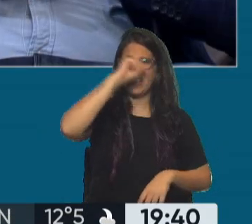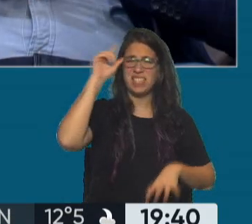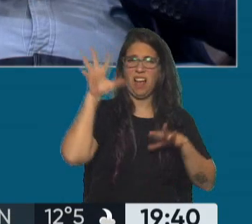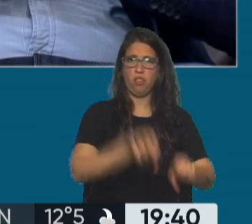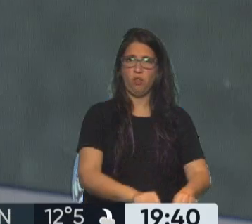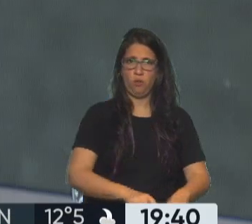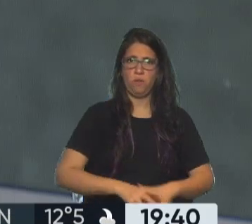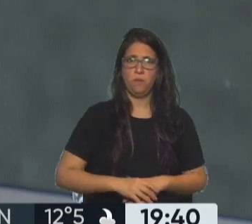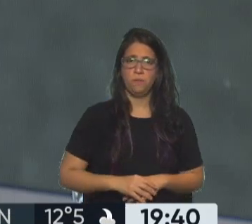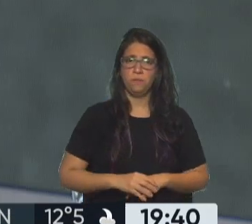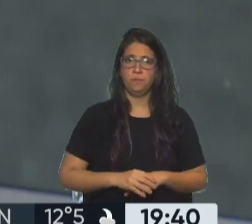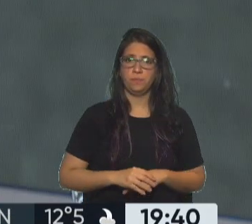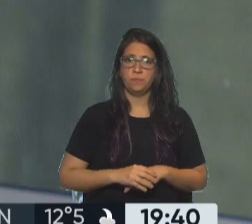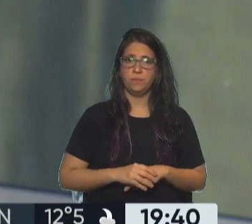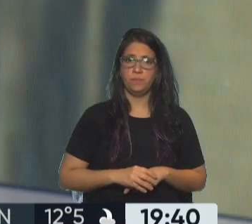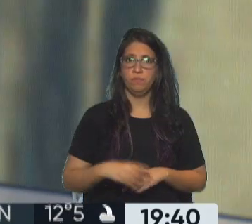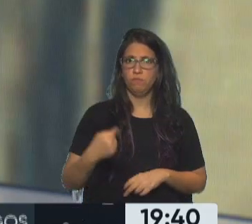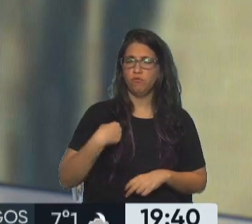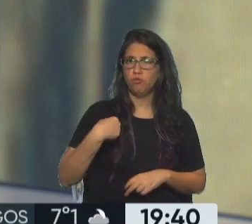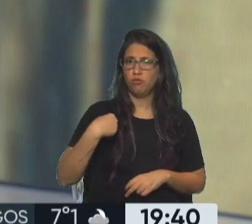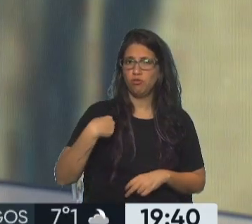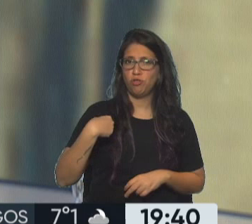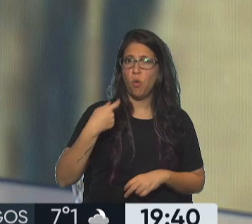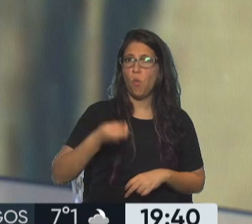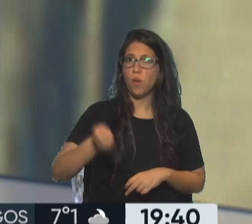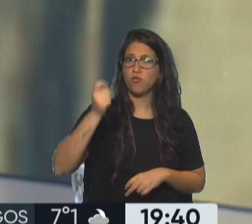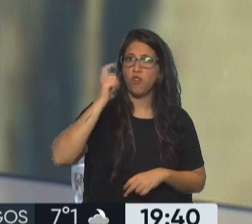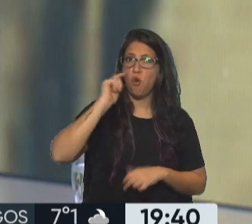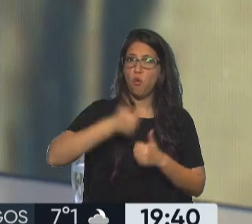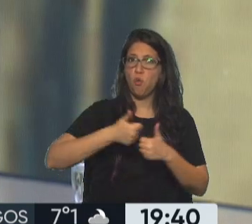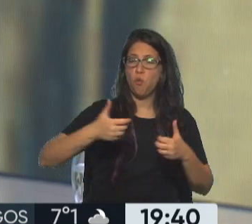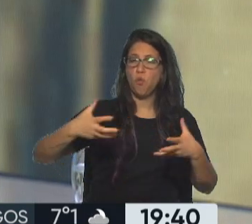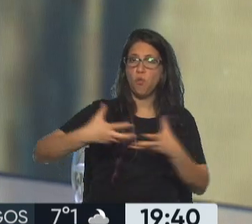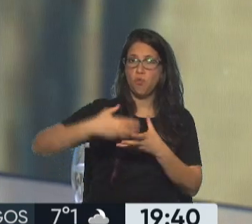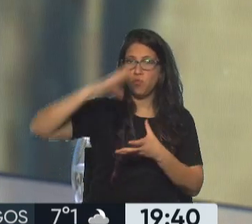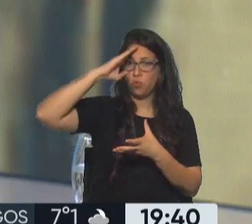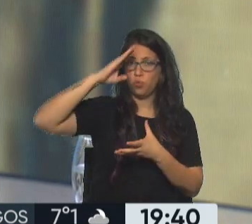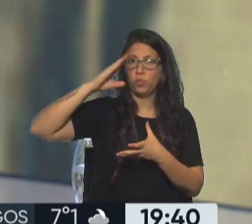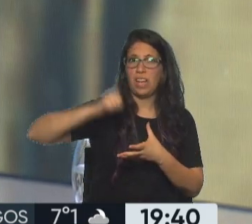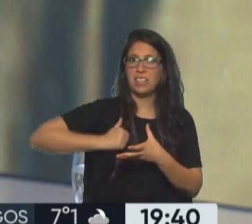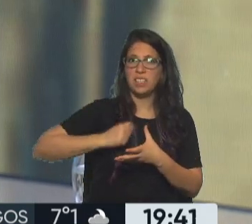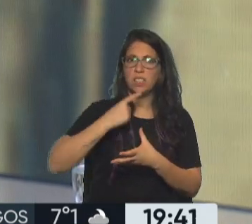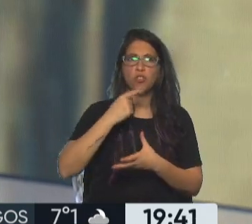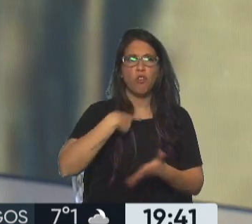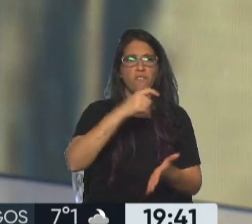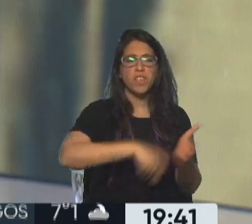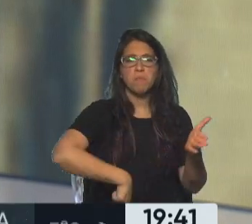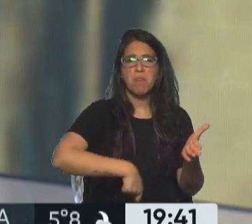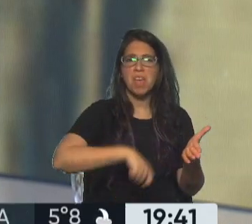es. Uno lo escuchaba, yo estaba cubriendo el juicio a las juntas en la Cámara Federal y Luder te dice, sí, yo firmé